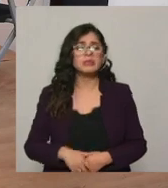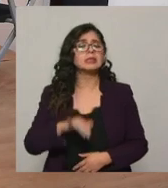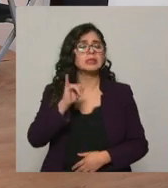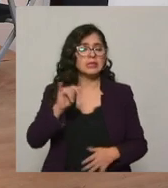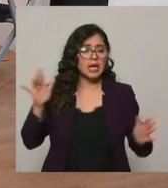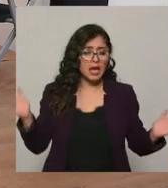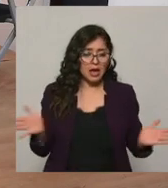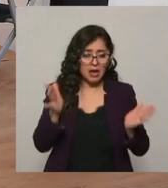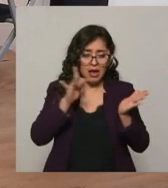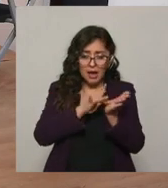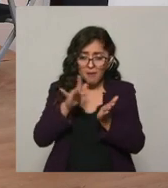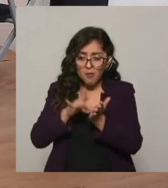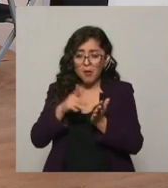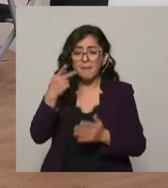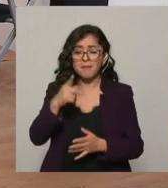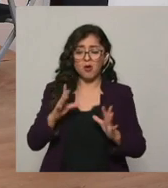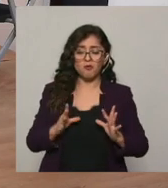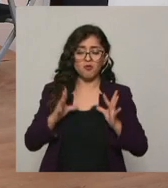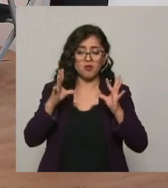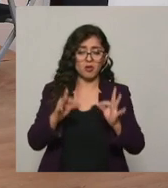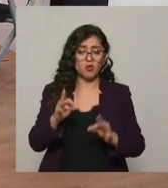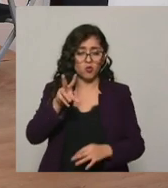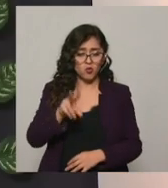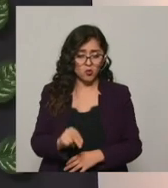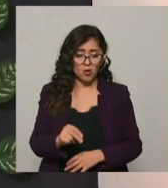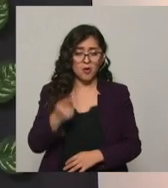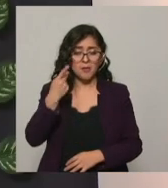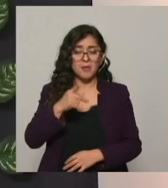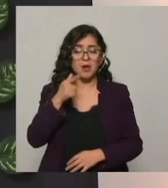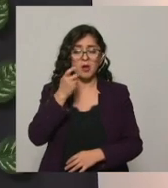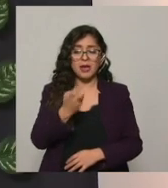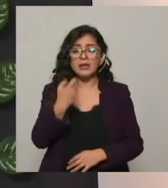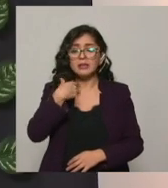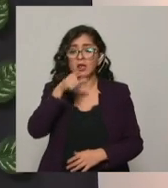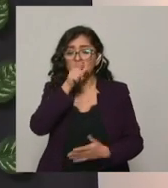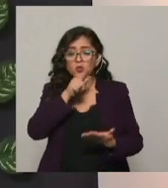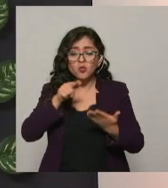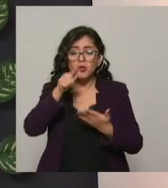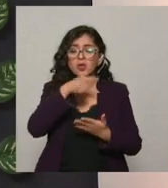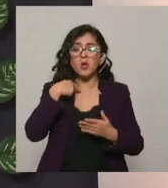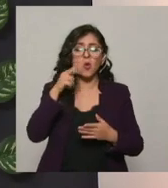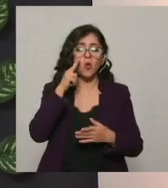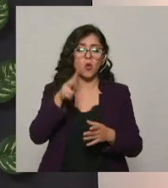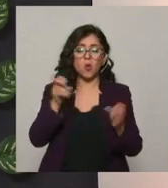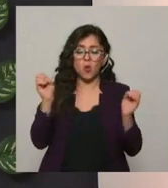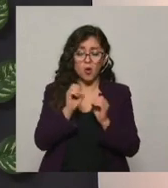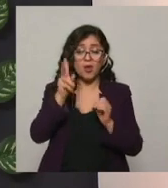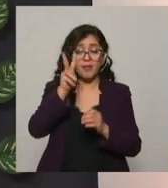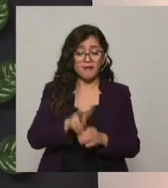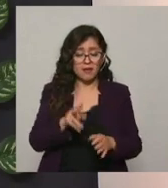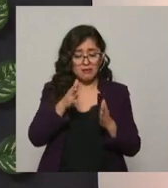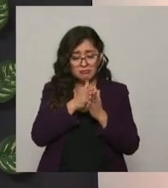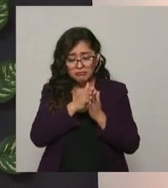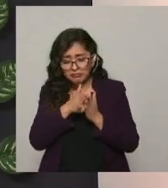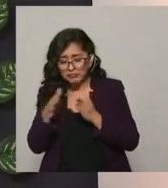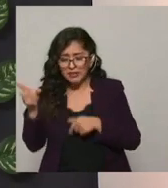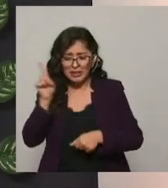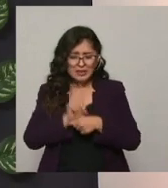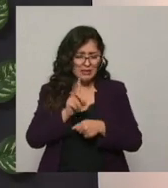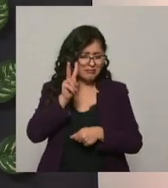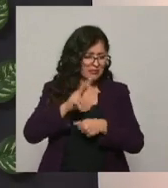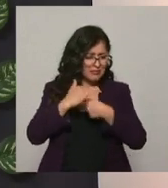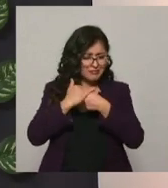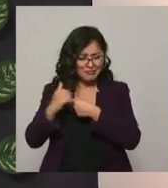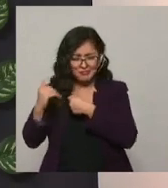no Sí, soy, pero sí. fíjate que esos tweets que dices no los había yo visto. Mira, fíjate porque me bien. desconecté esos días, o sea, fue tal el acoso y tal que